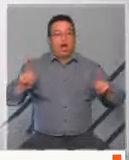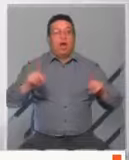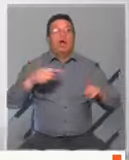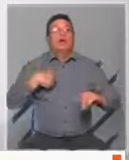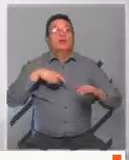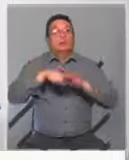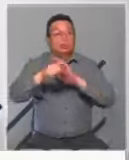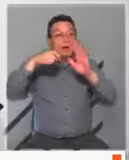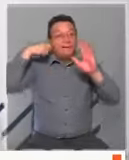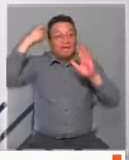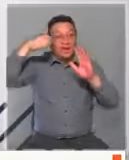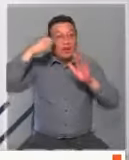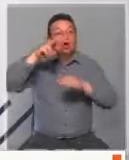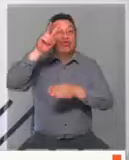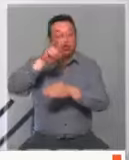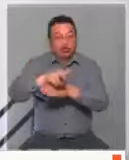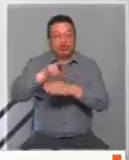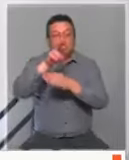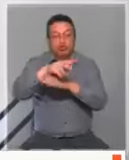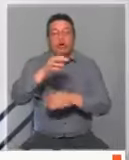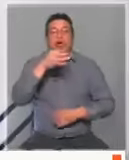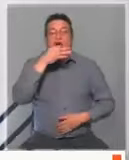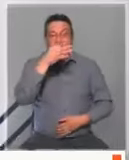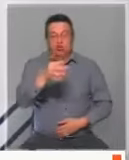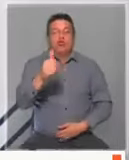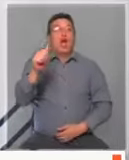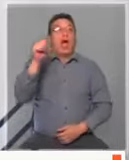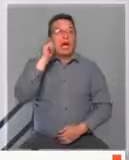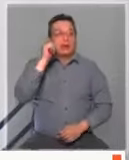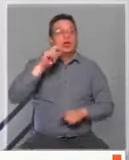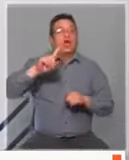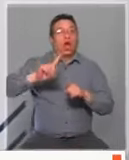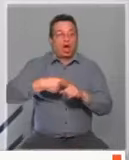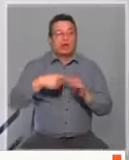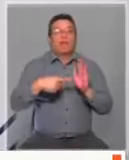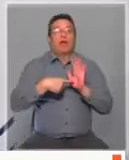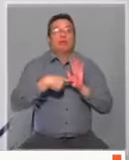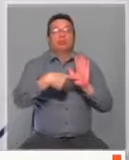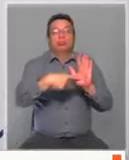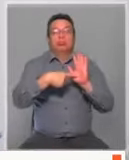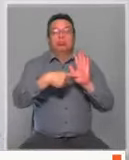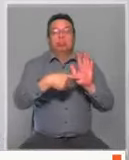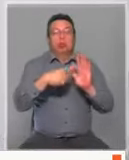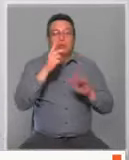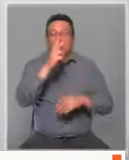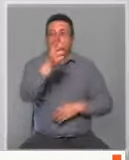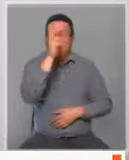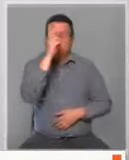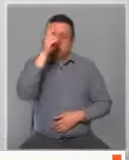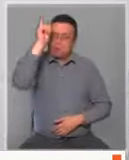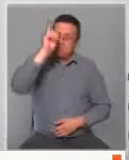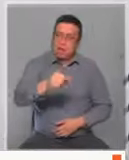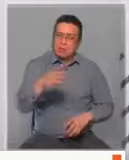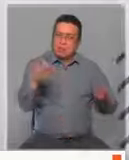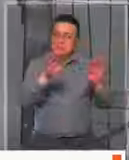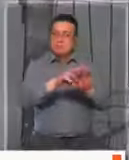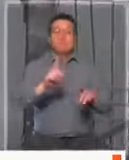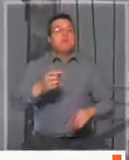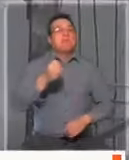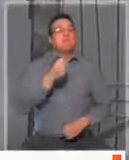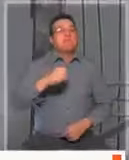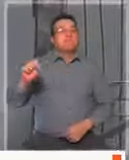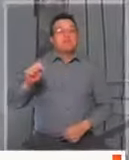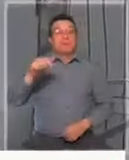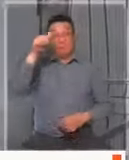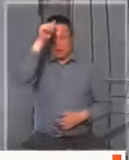a videos de testigos que aseguran que ayer hubo nuevas presentaciones, pese a las restricciones establecidas. Este